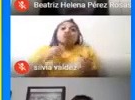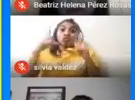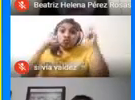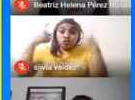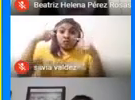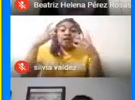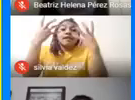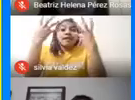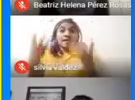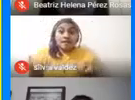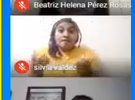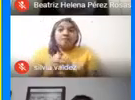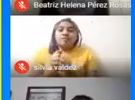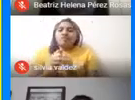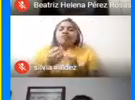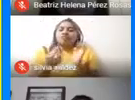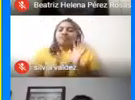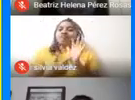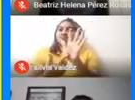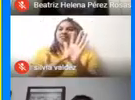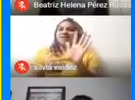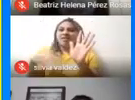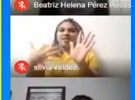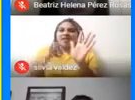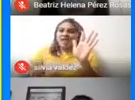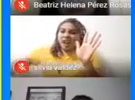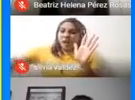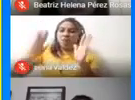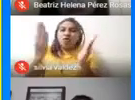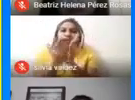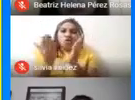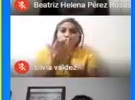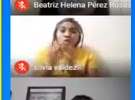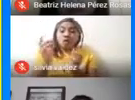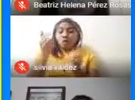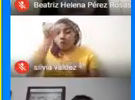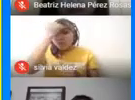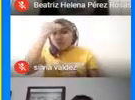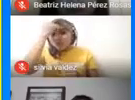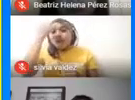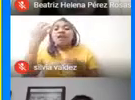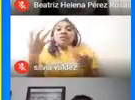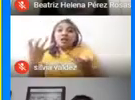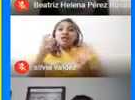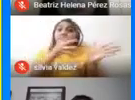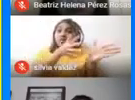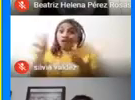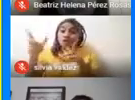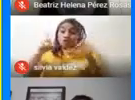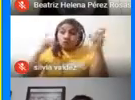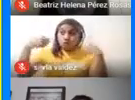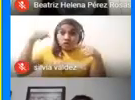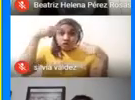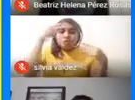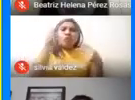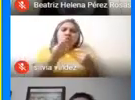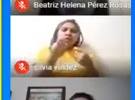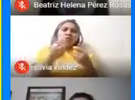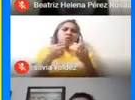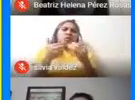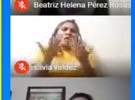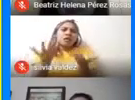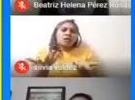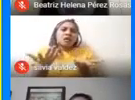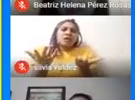queremos pues llevarlo al campo laboral, al campo educativo, a los profes que quieren enseñar como turismo, un poquito